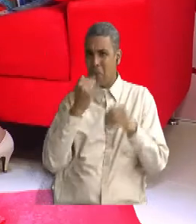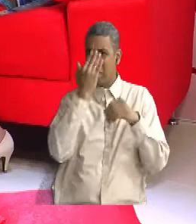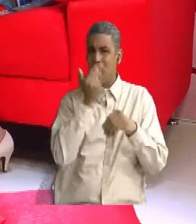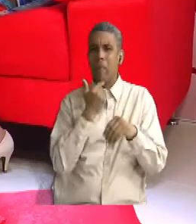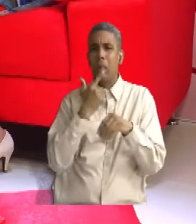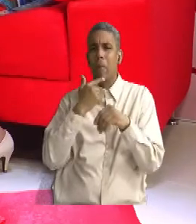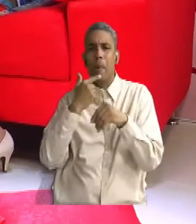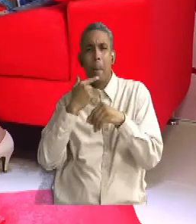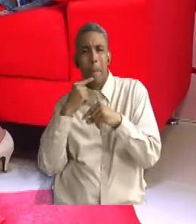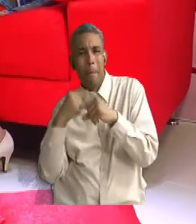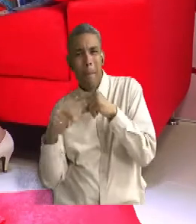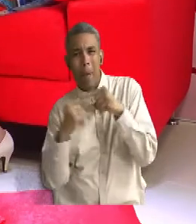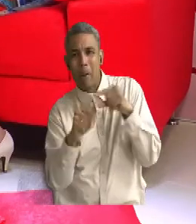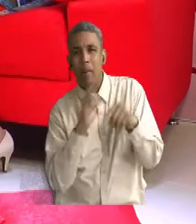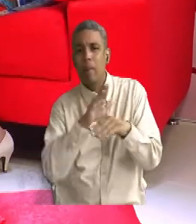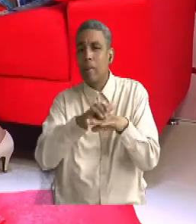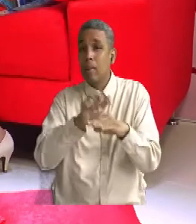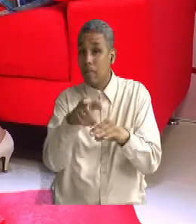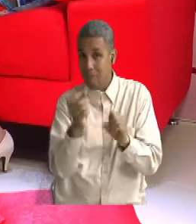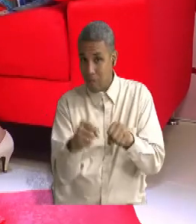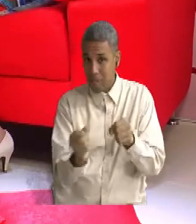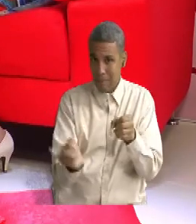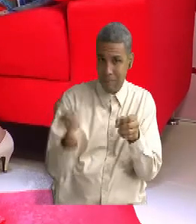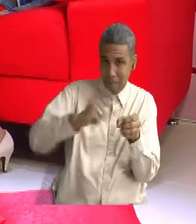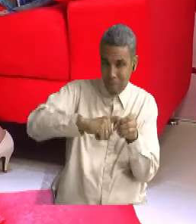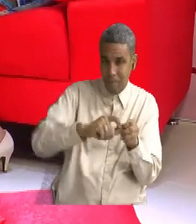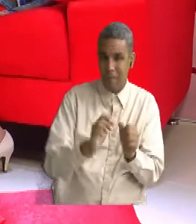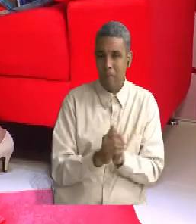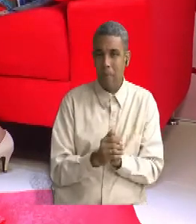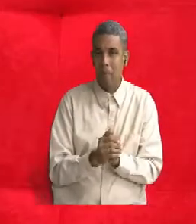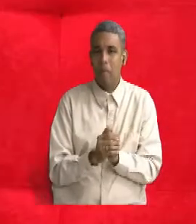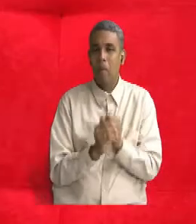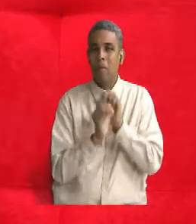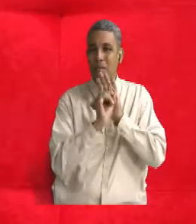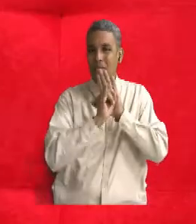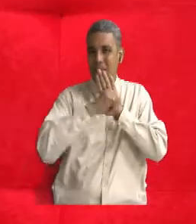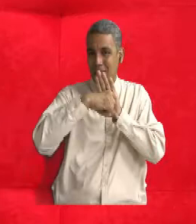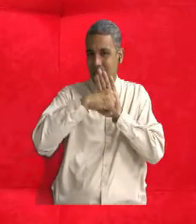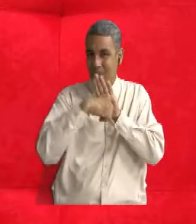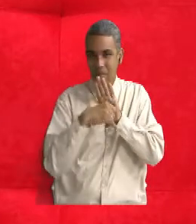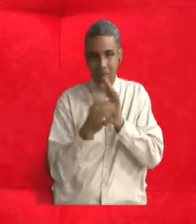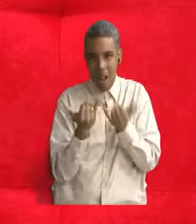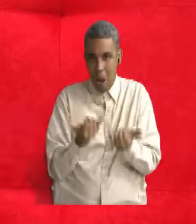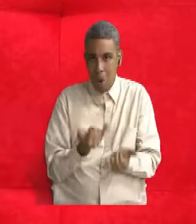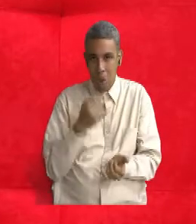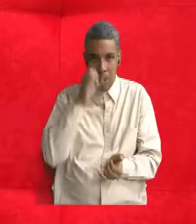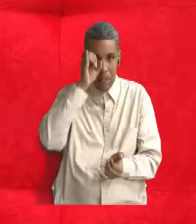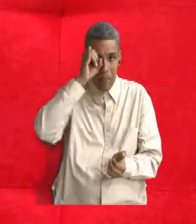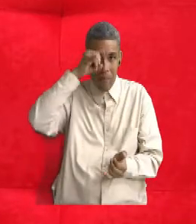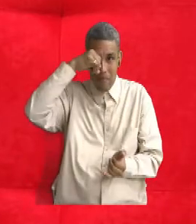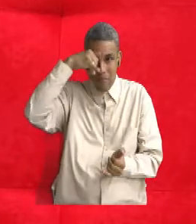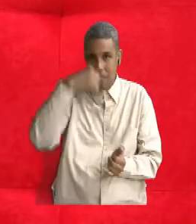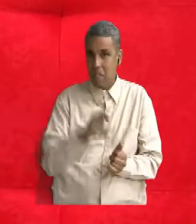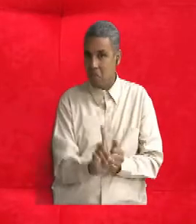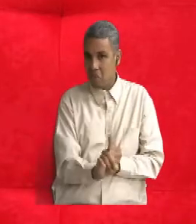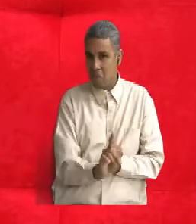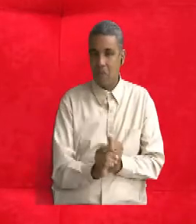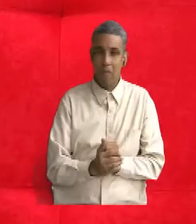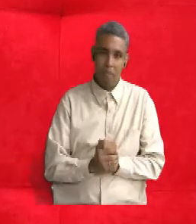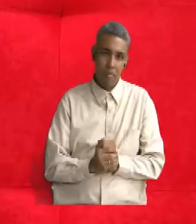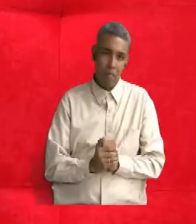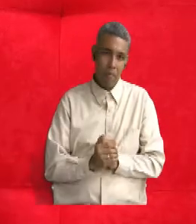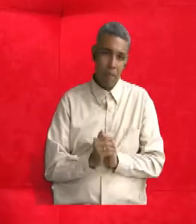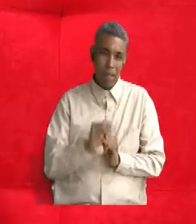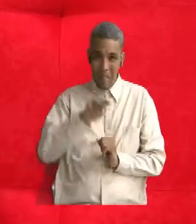sacar más adelante. Por el momento con Instagram no contamos, pero más adelante lo haremos con el mismo nombre, Mr. Doc